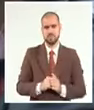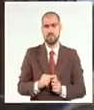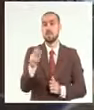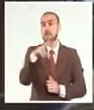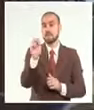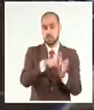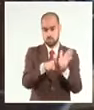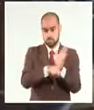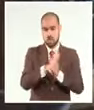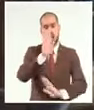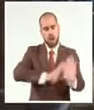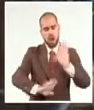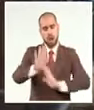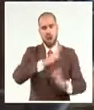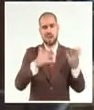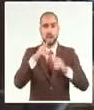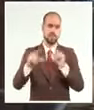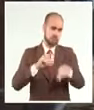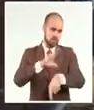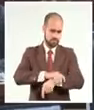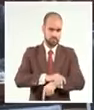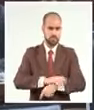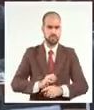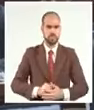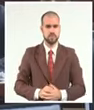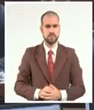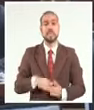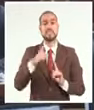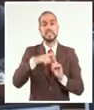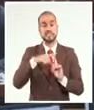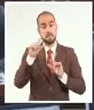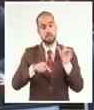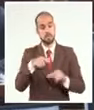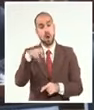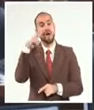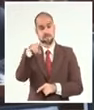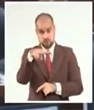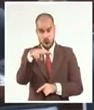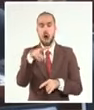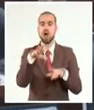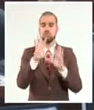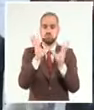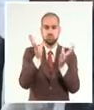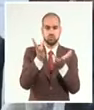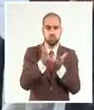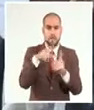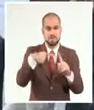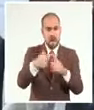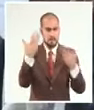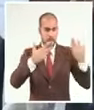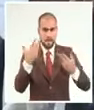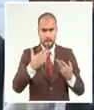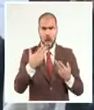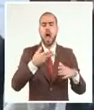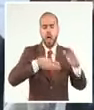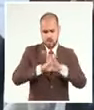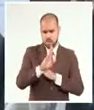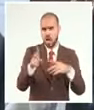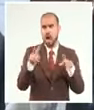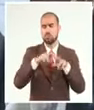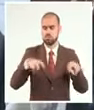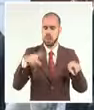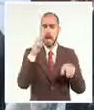20 abogados representaron a los acusados. Testigos y víctimas de las acciones tuvieron acceso a la sala